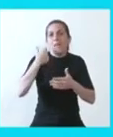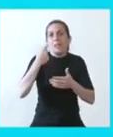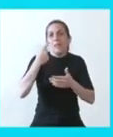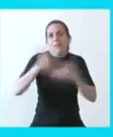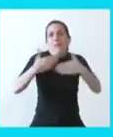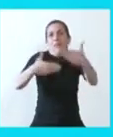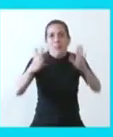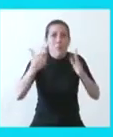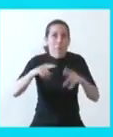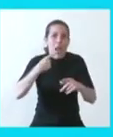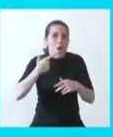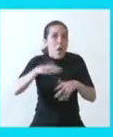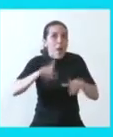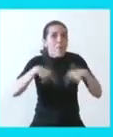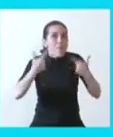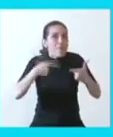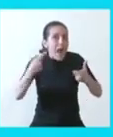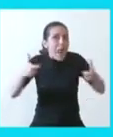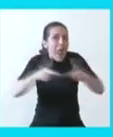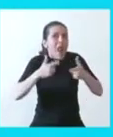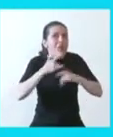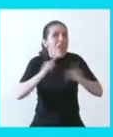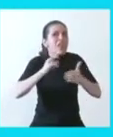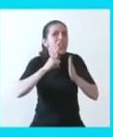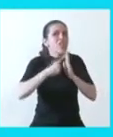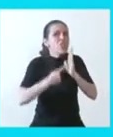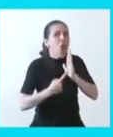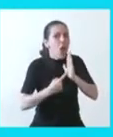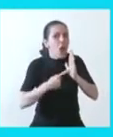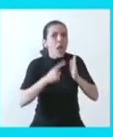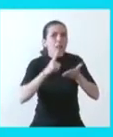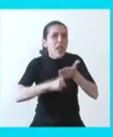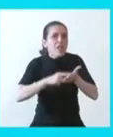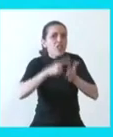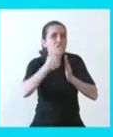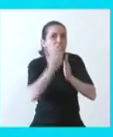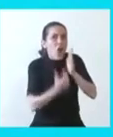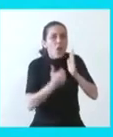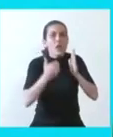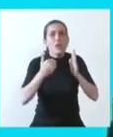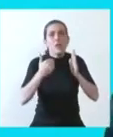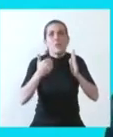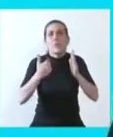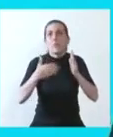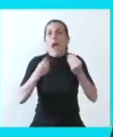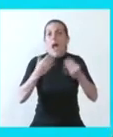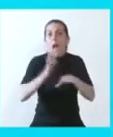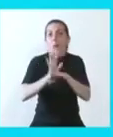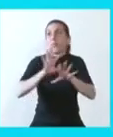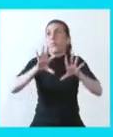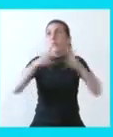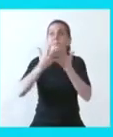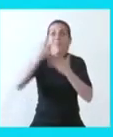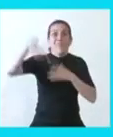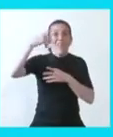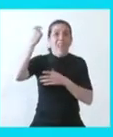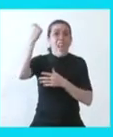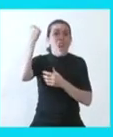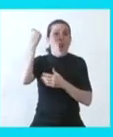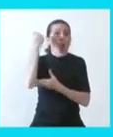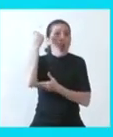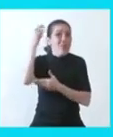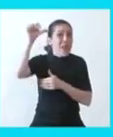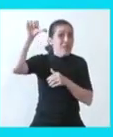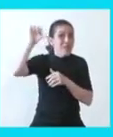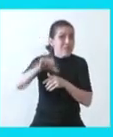de políticas activas que mantengan la actividad económica en un momento en que la economía del mundo se deprime y la economía argentina